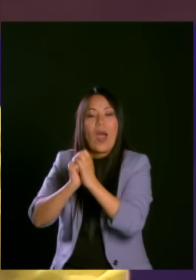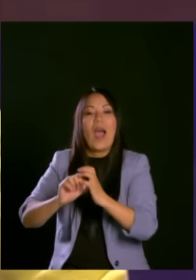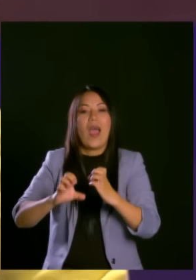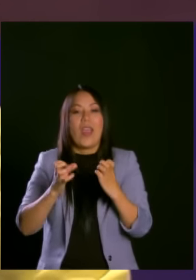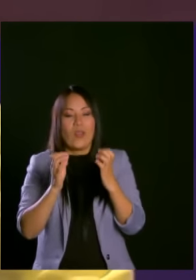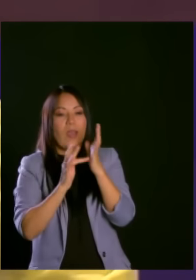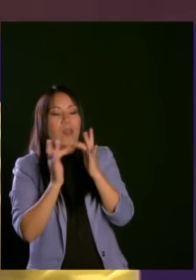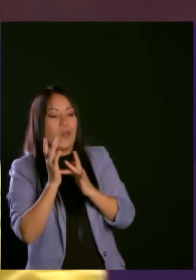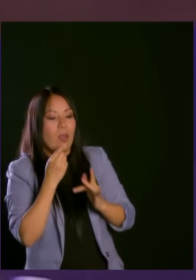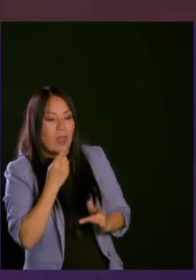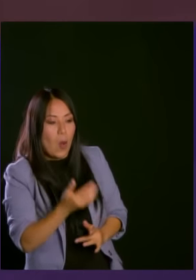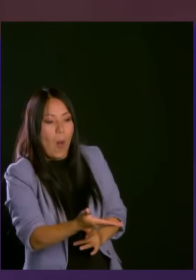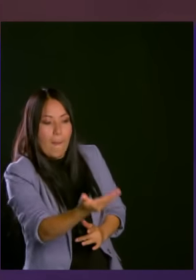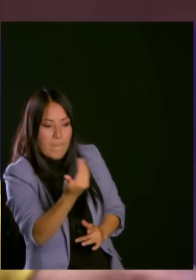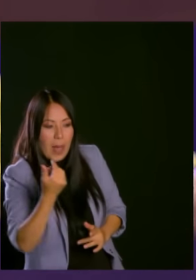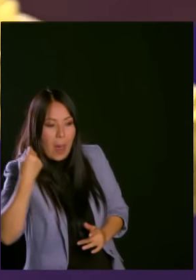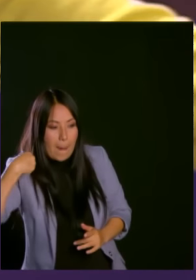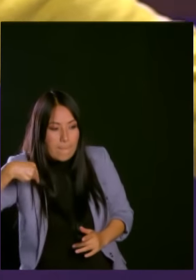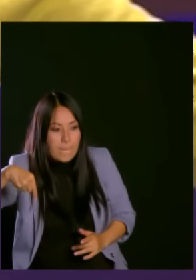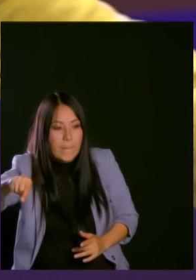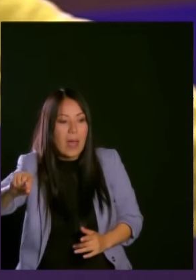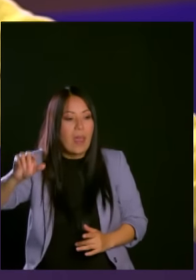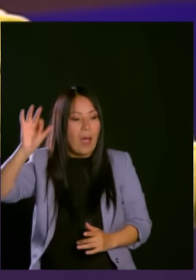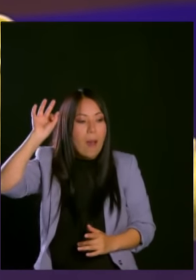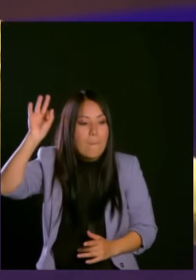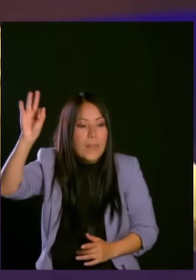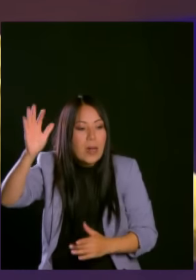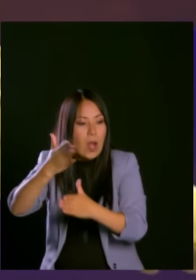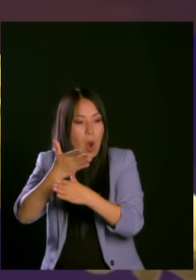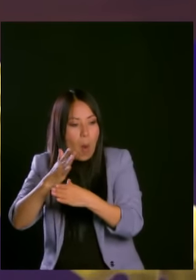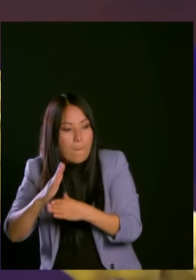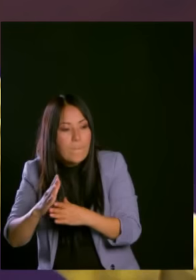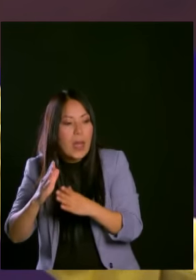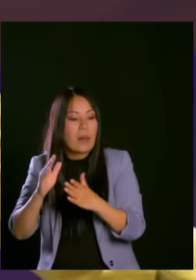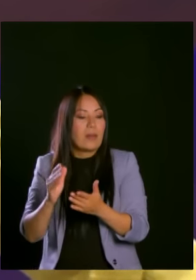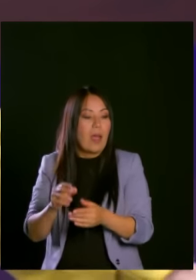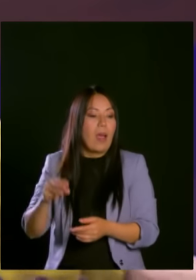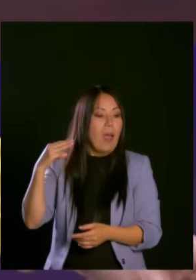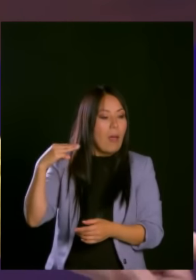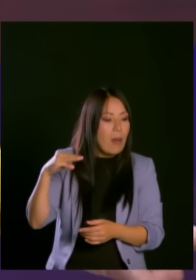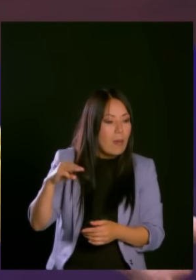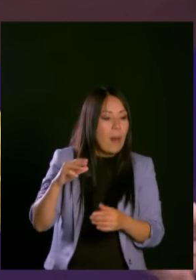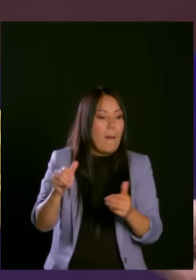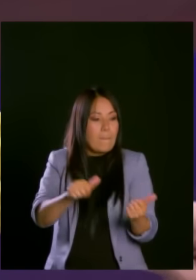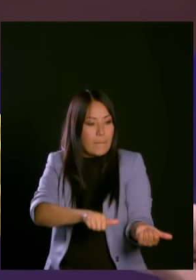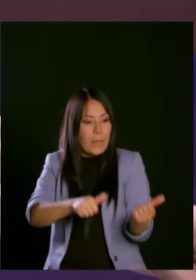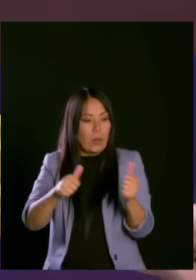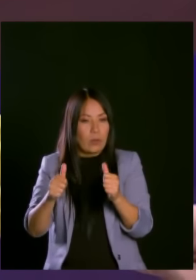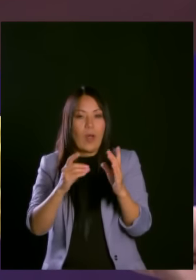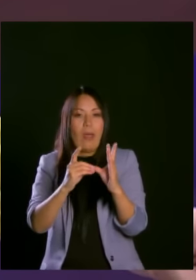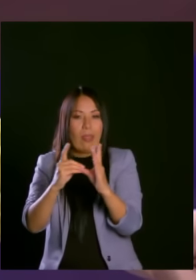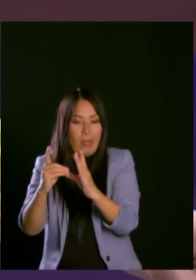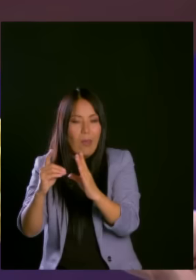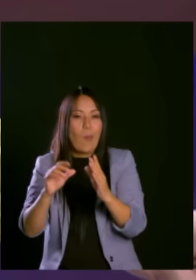adoraron. Porque era señal que no dudaban. Entonces están acá, síganme, síganme aquí.